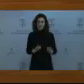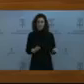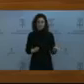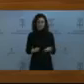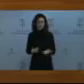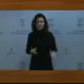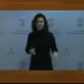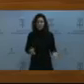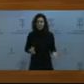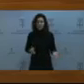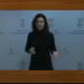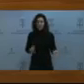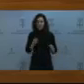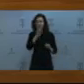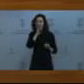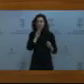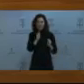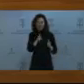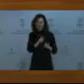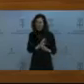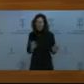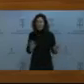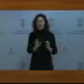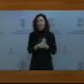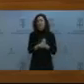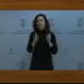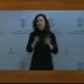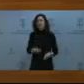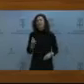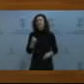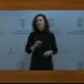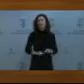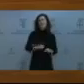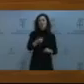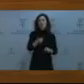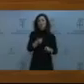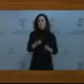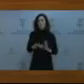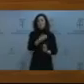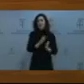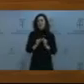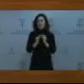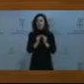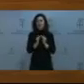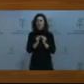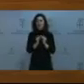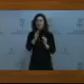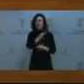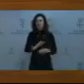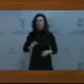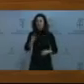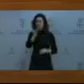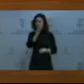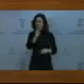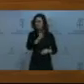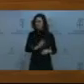y sin financiación, lo aprueban sin haberlo acordado con las comunidades autónomas, sin presentar el resultado del